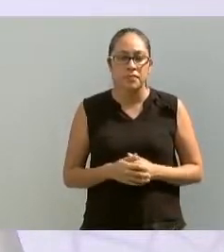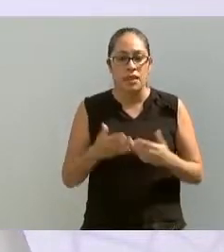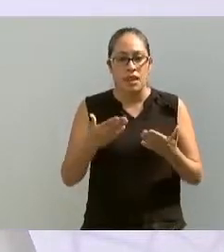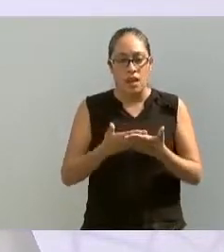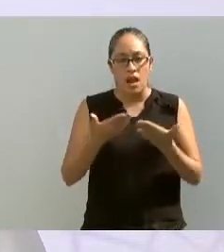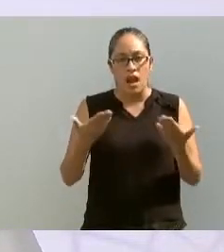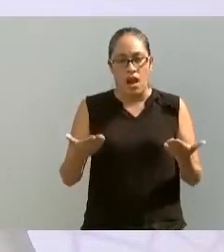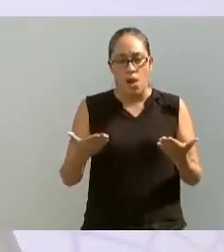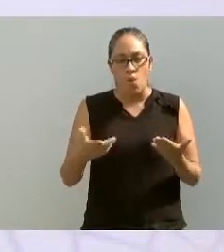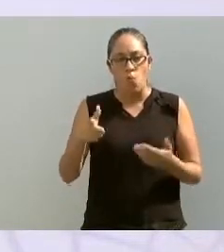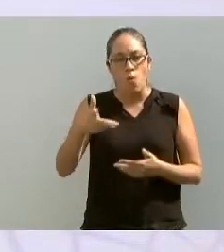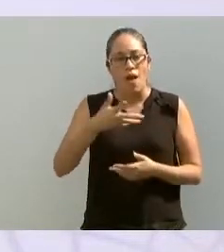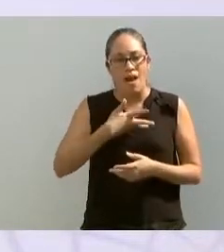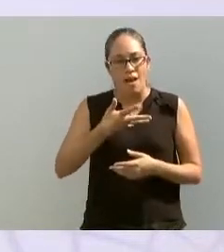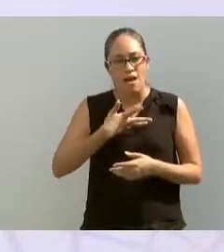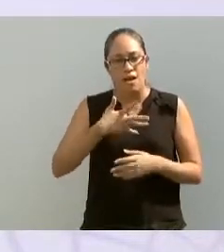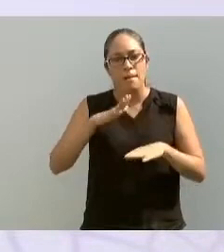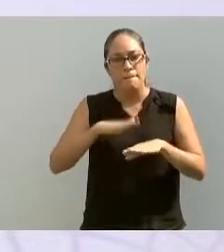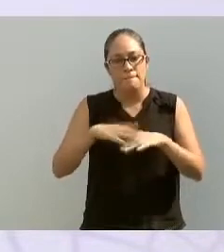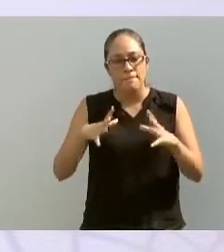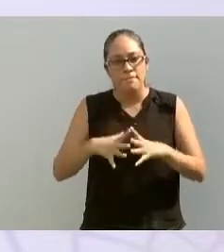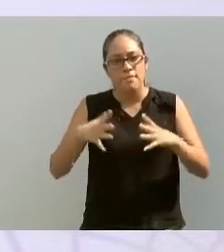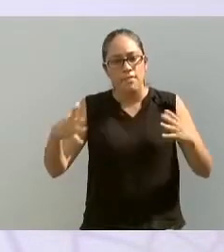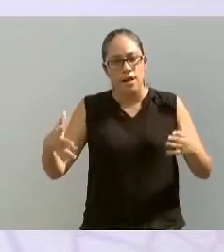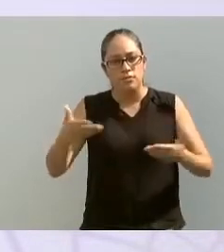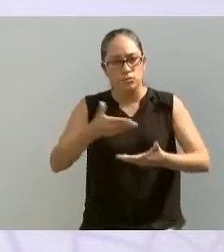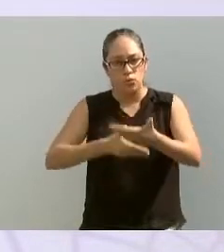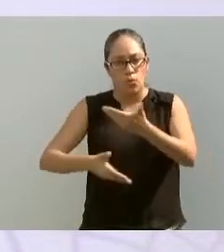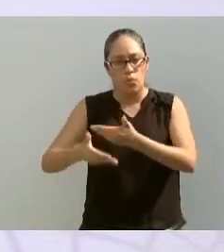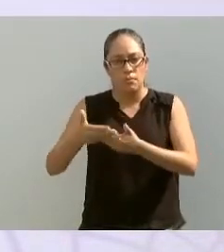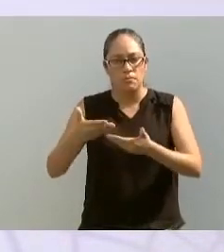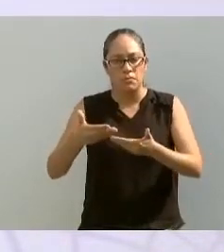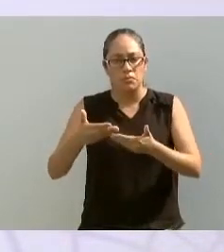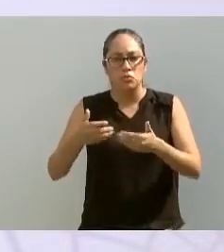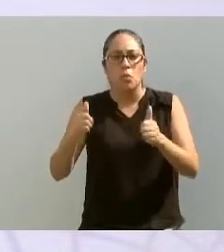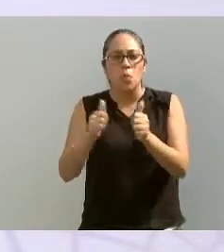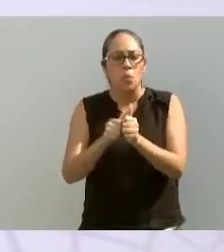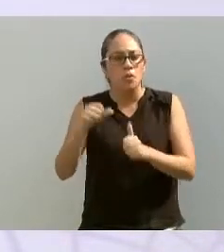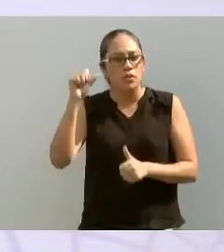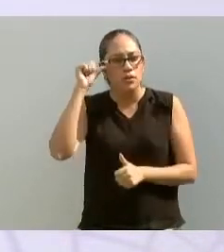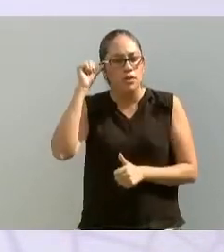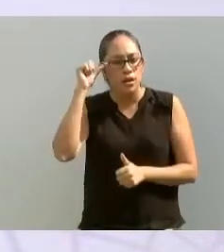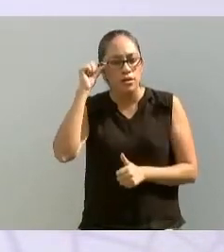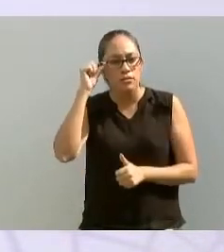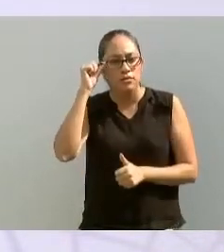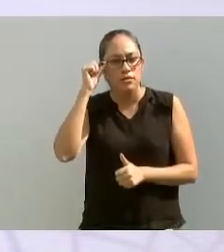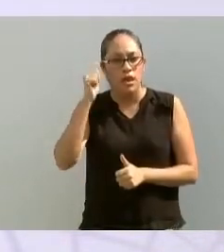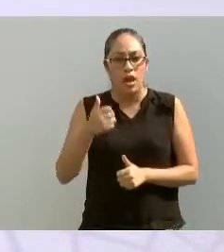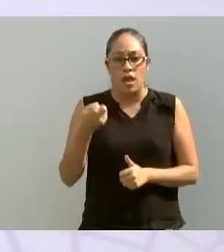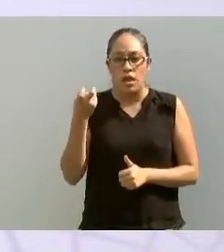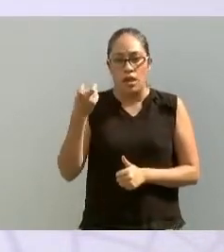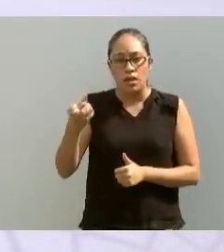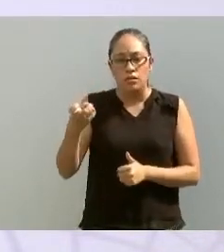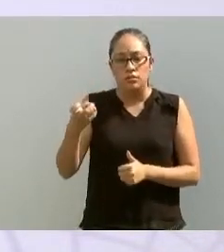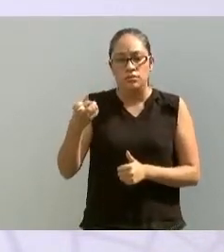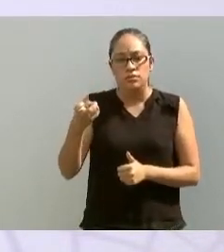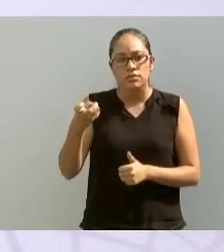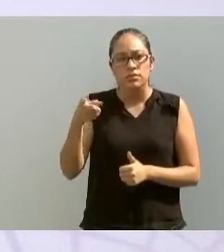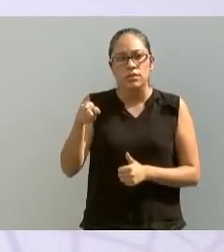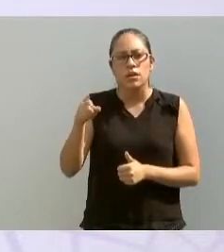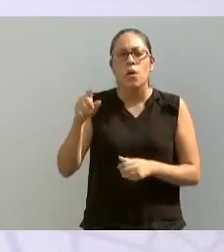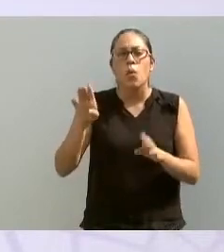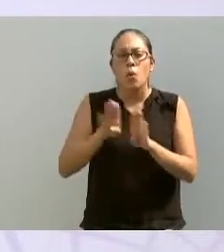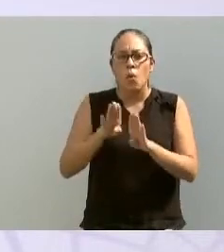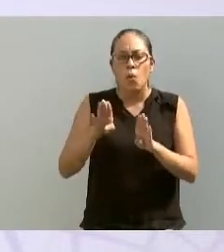creció mucho el comercio con Asia, la mayor parte del intercambio comercial se hace